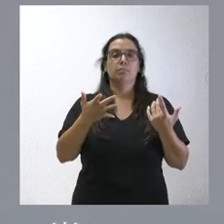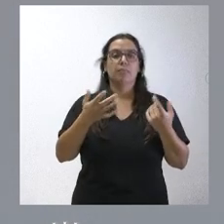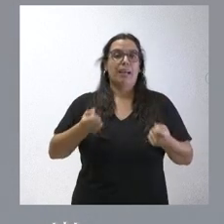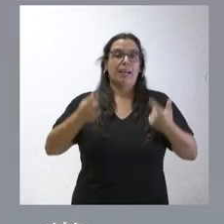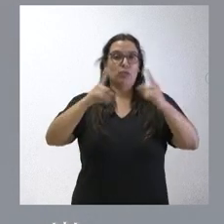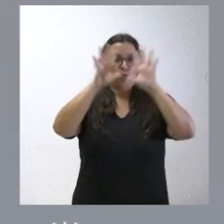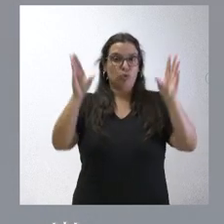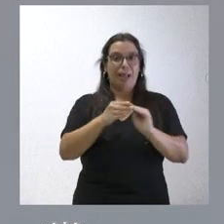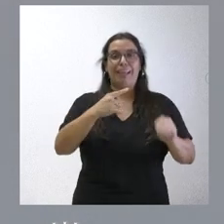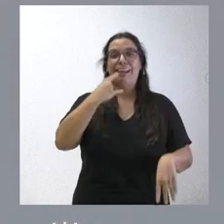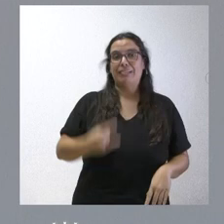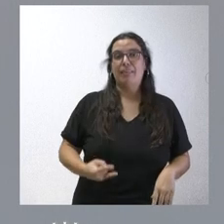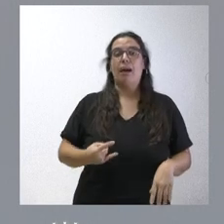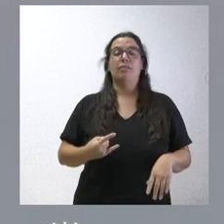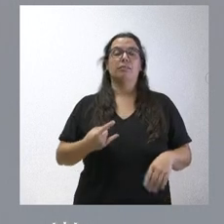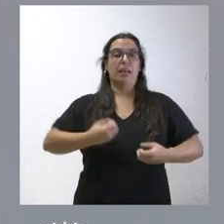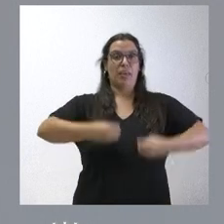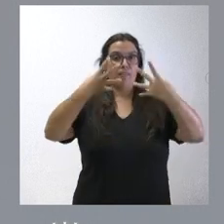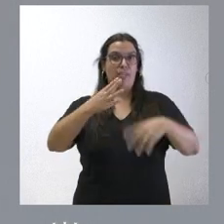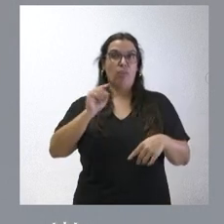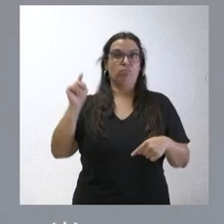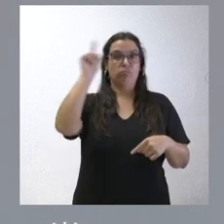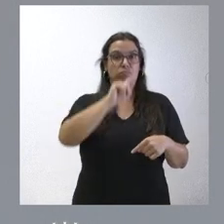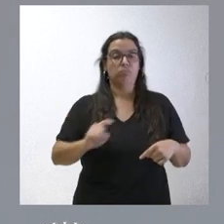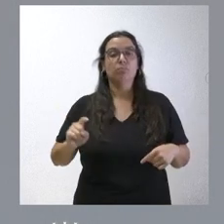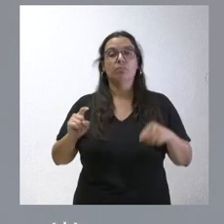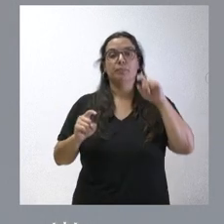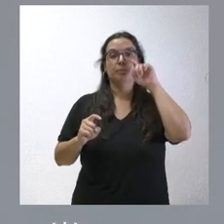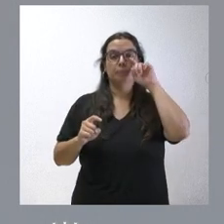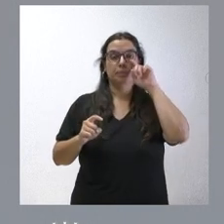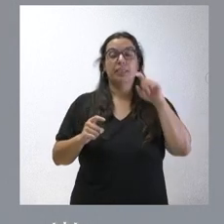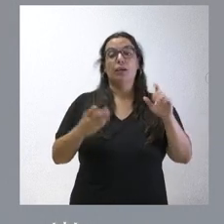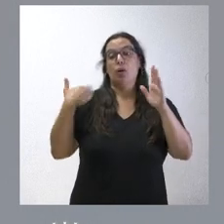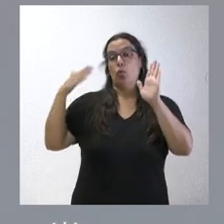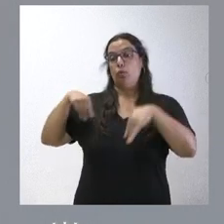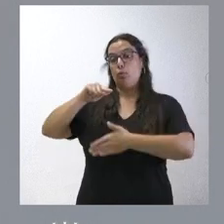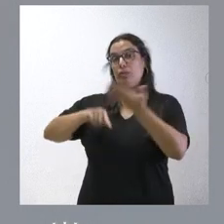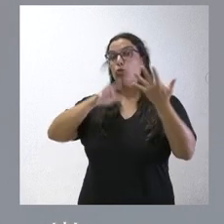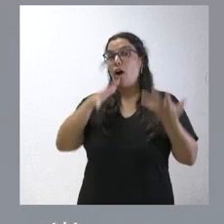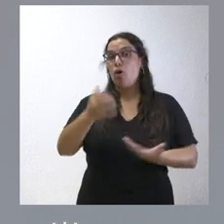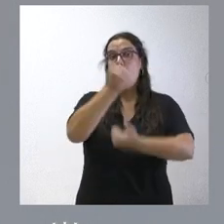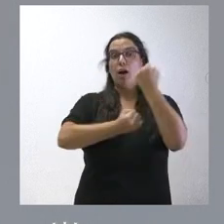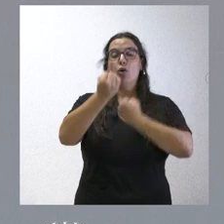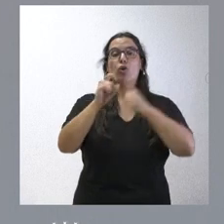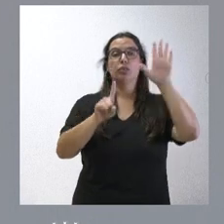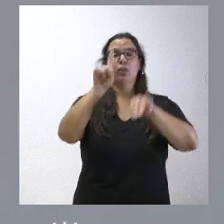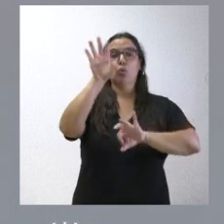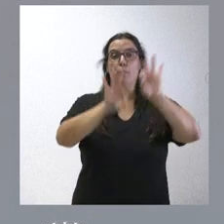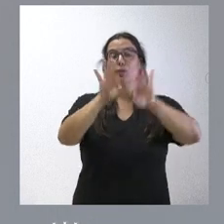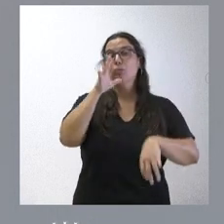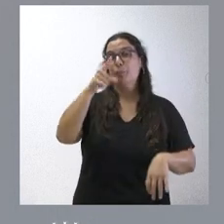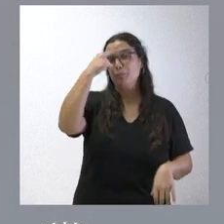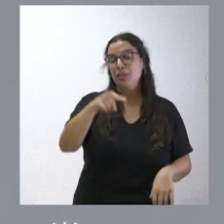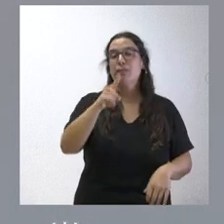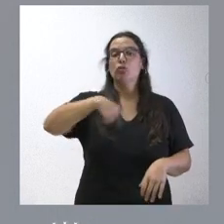gastos de energía eléctrica en Estas actividades y que tiene respecto de último contrato un ahorro del 61% porque saben ustedes que